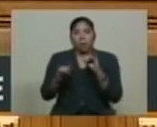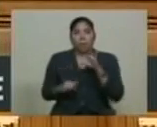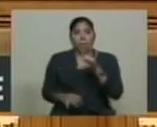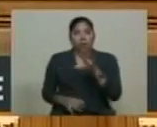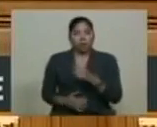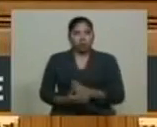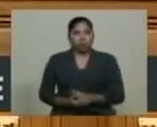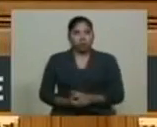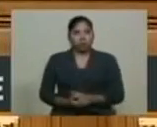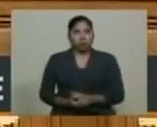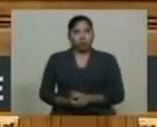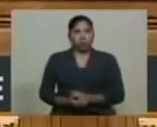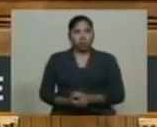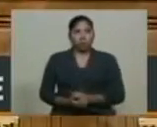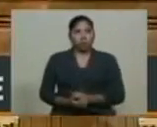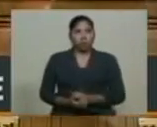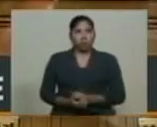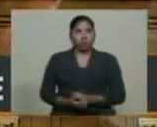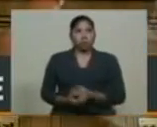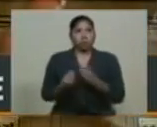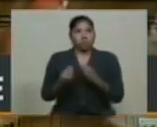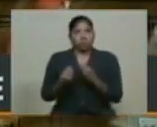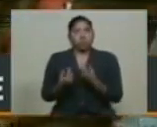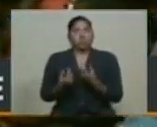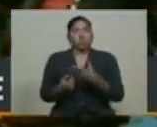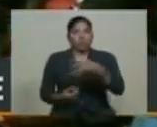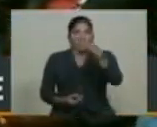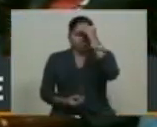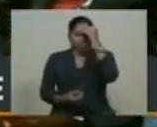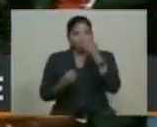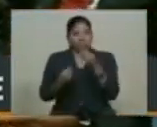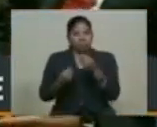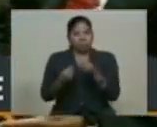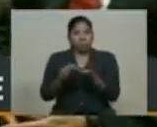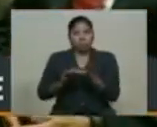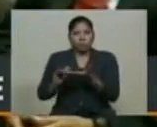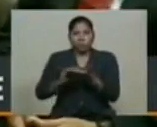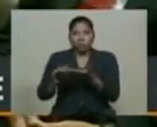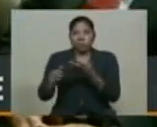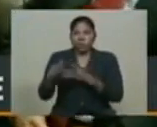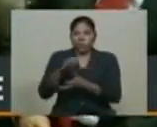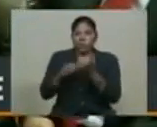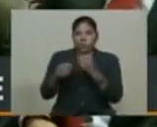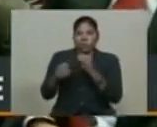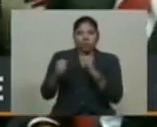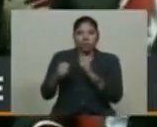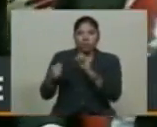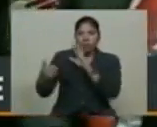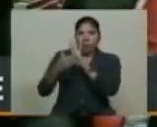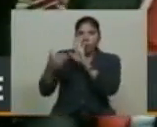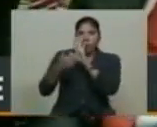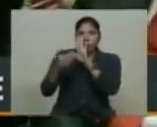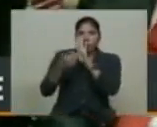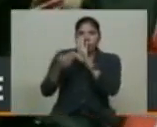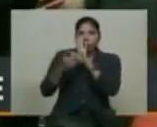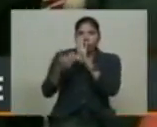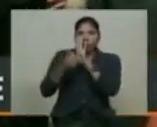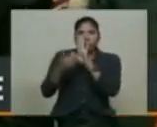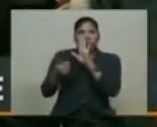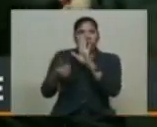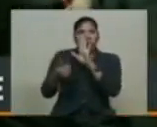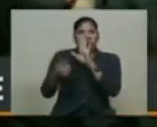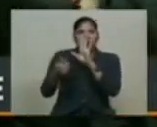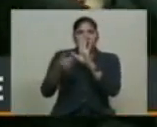luces y lecciones para enfrentar las agresiones imperiales que hoy nos hostilizan y buscan retrotraernos